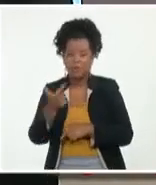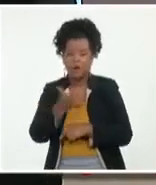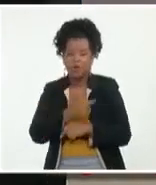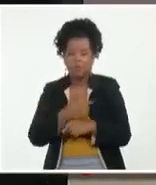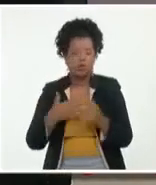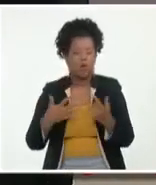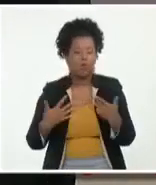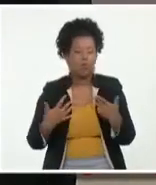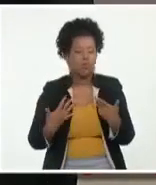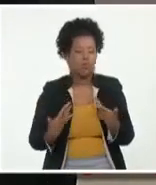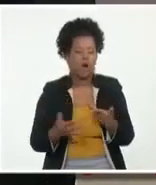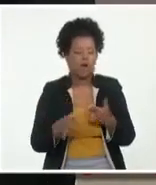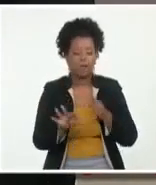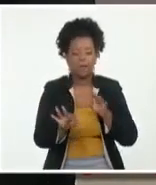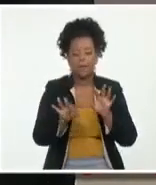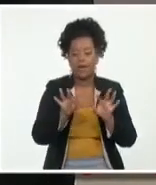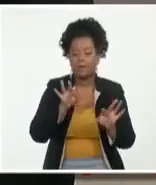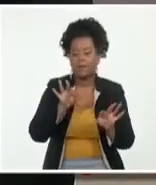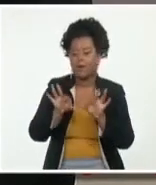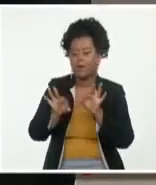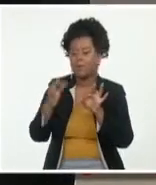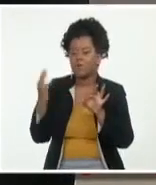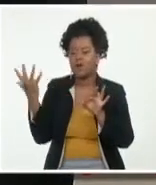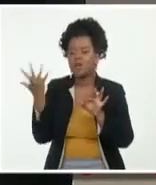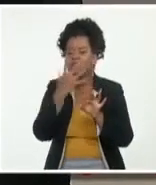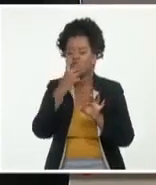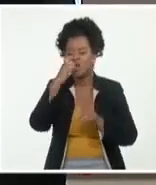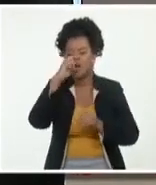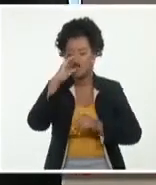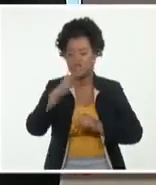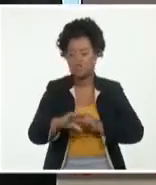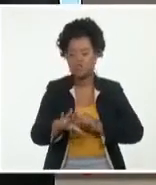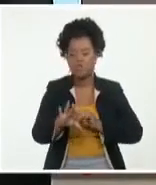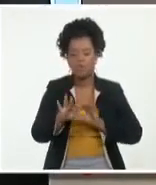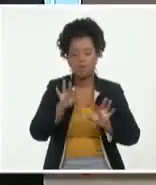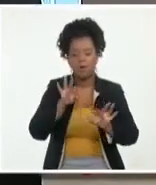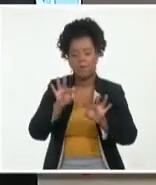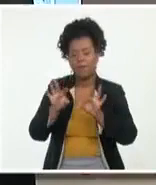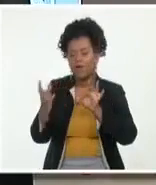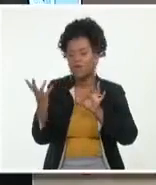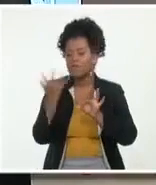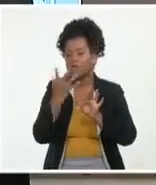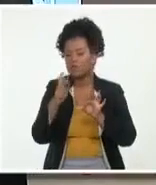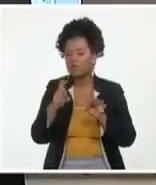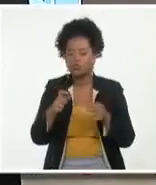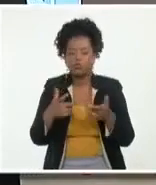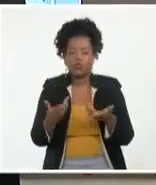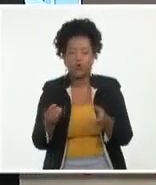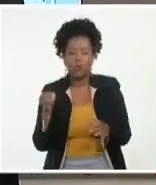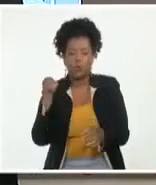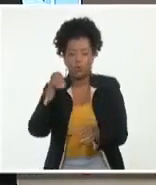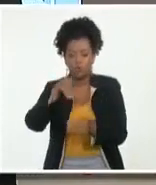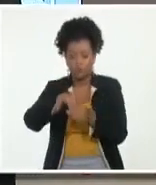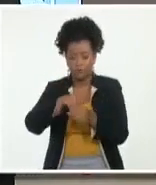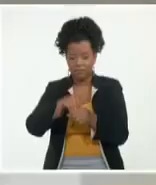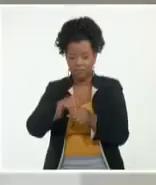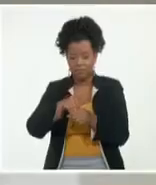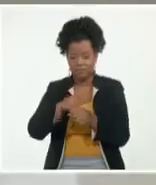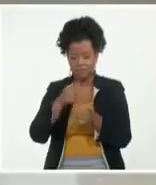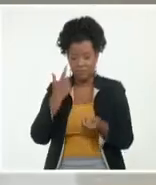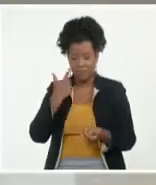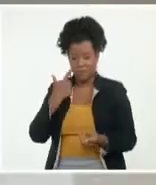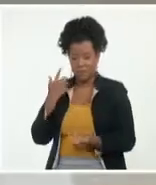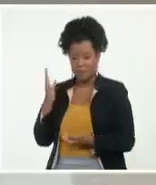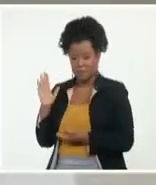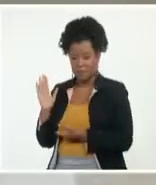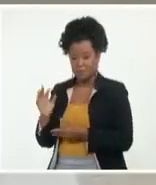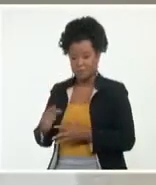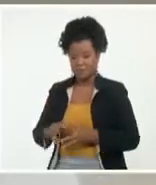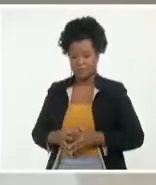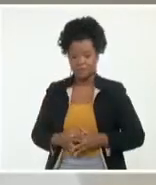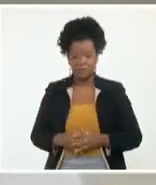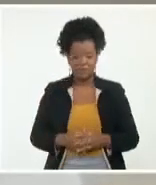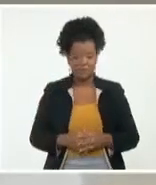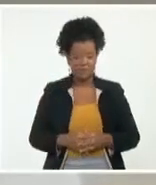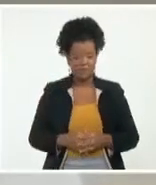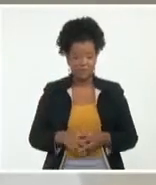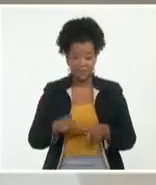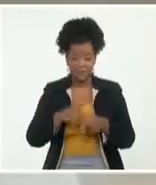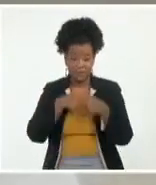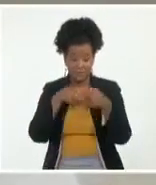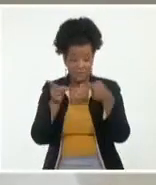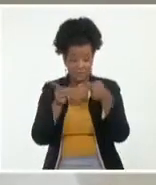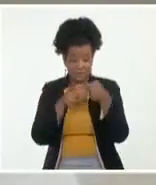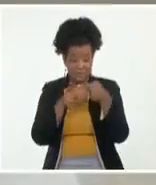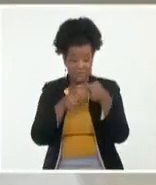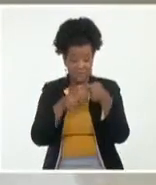de selección, quiénes son elegibles para este ensayo, cómo ser parte del mismo. Bueno, en primer lugar